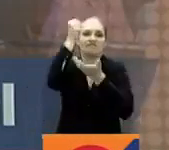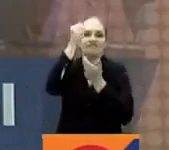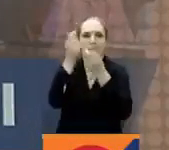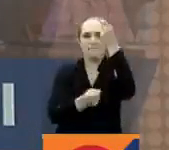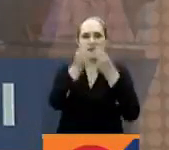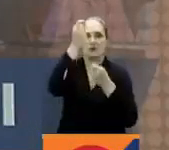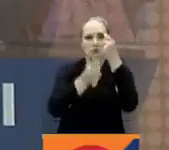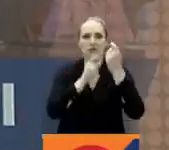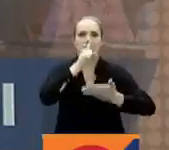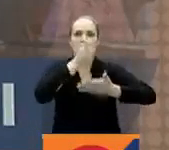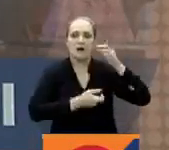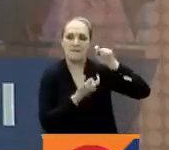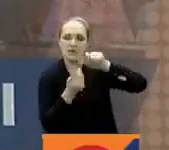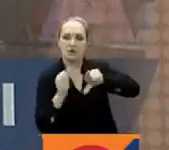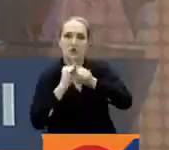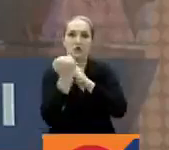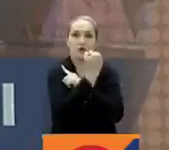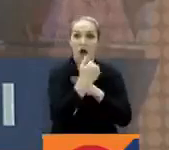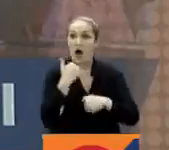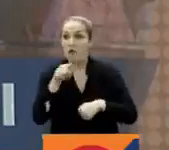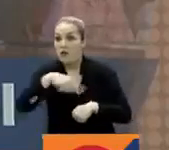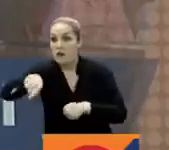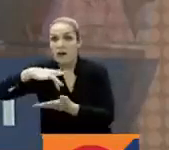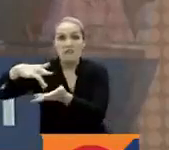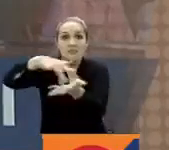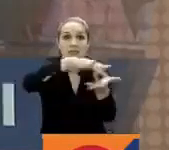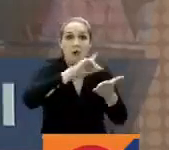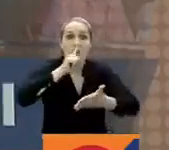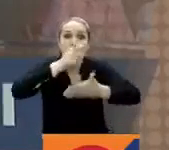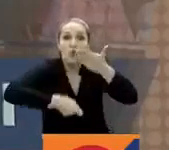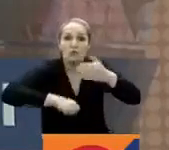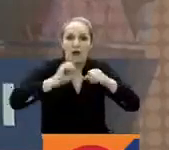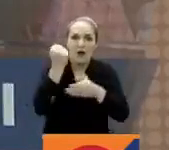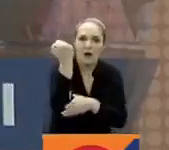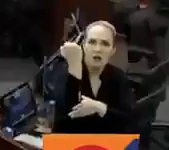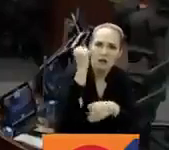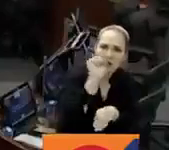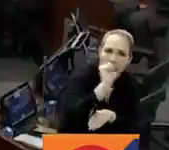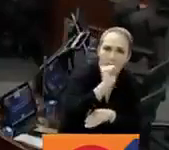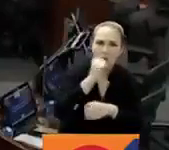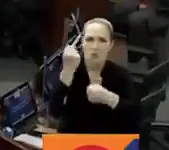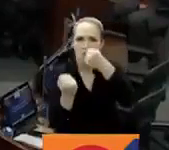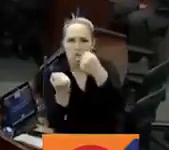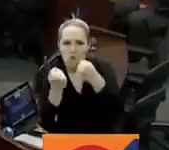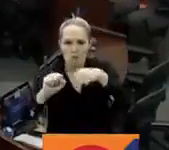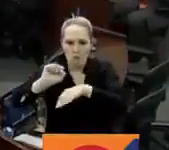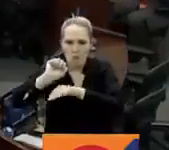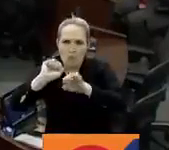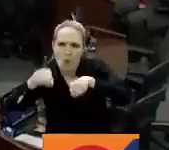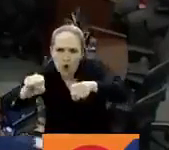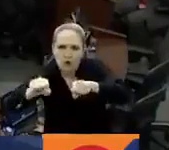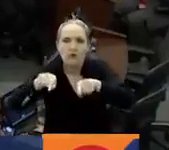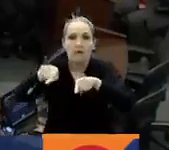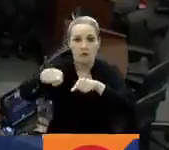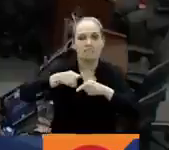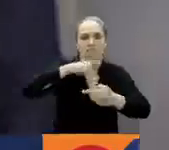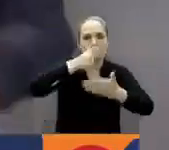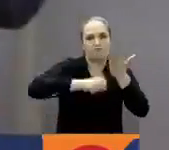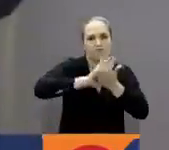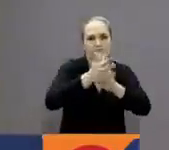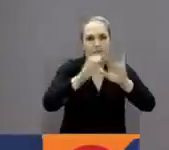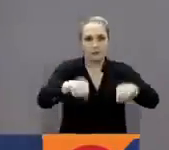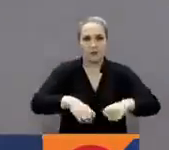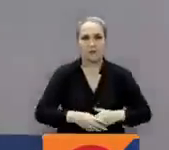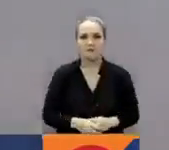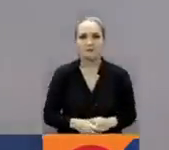deudores de impuestos y también para quienes deban comparendos de tránsito. Luego de que el Congreso aprobara el proyecto de inversión social,